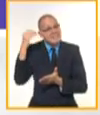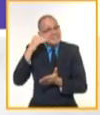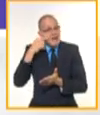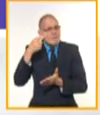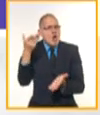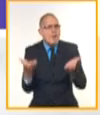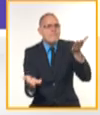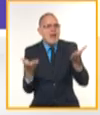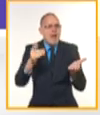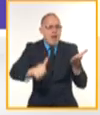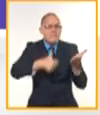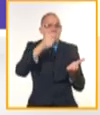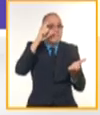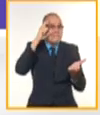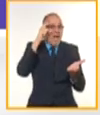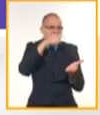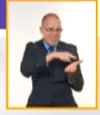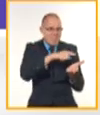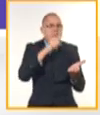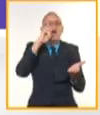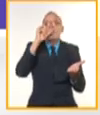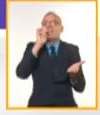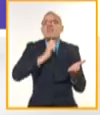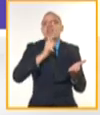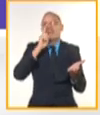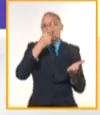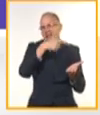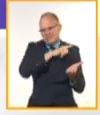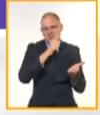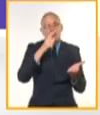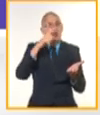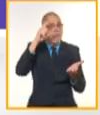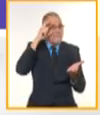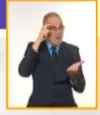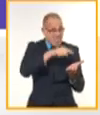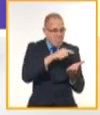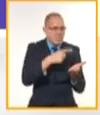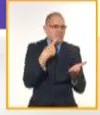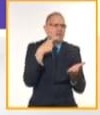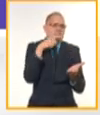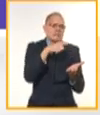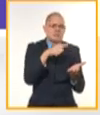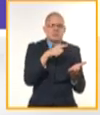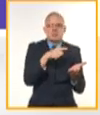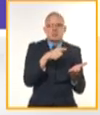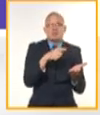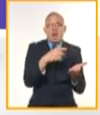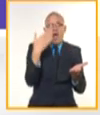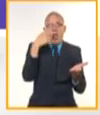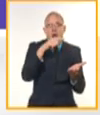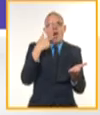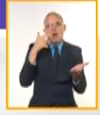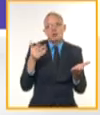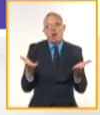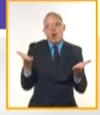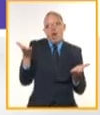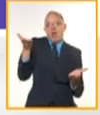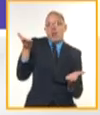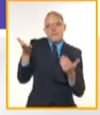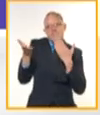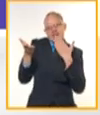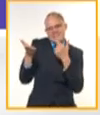decirlo, que son niveles de aprobación o de dirección correcta al país más altos que los que tenía Biden en sus últimos